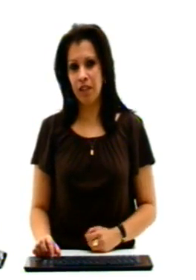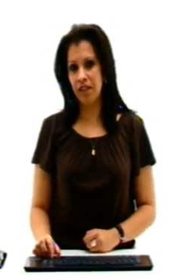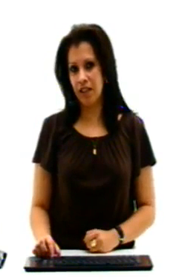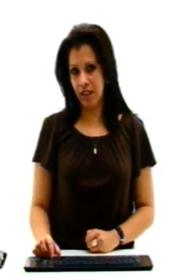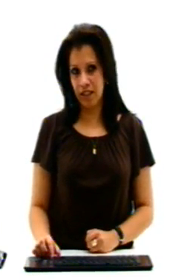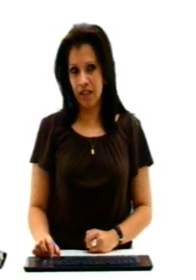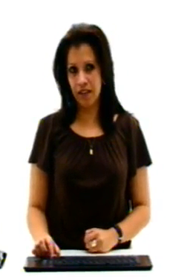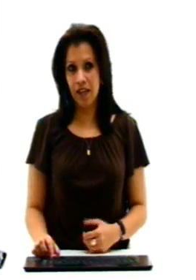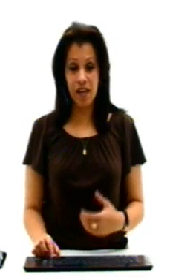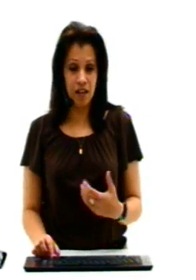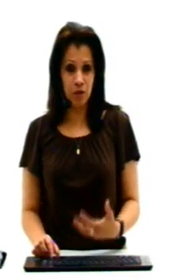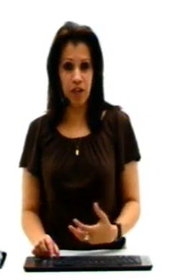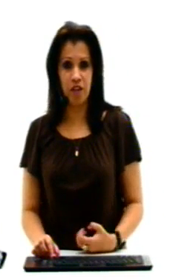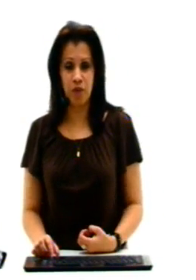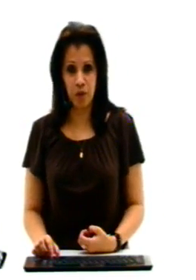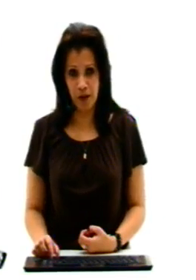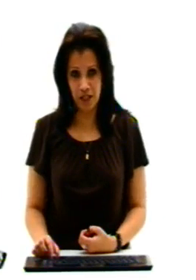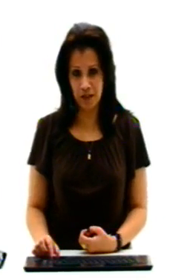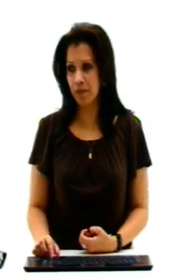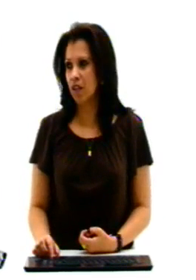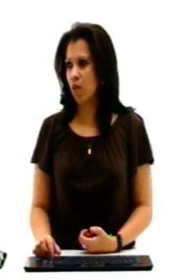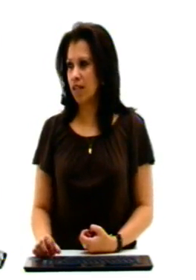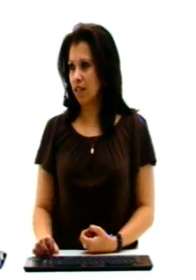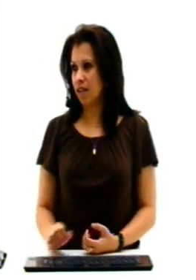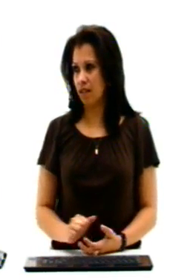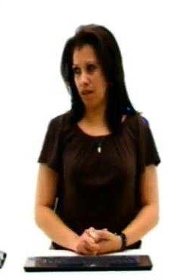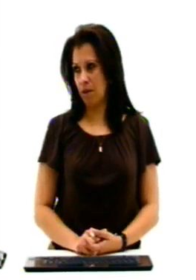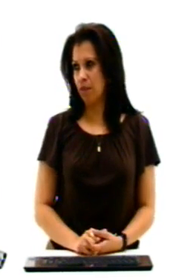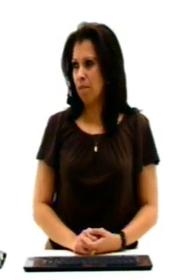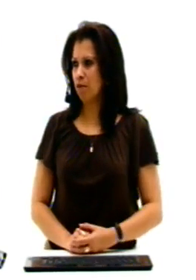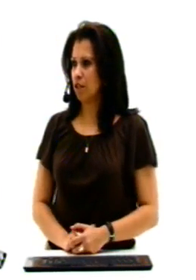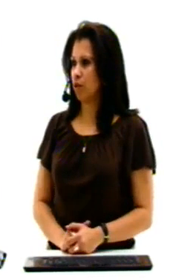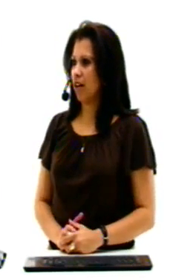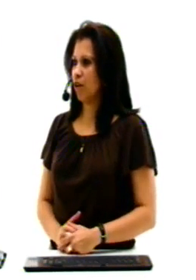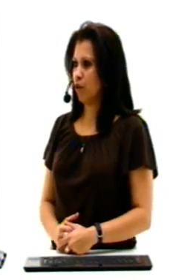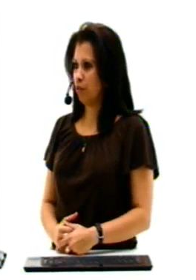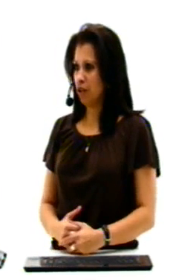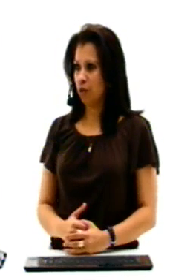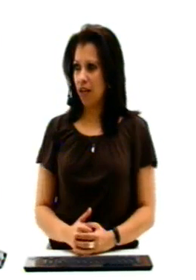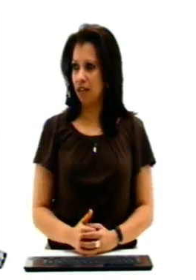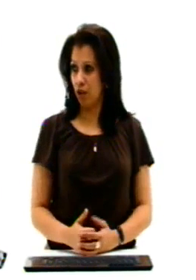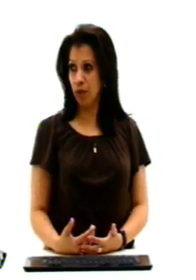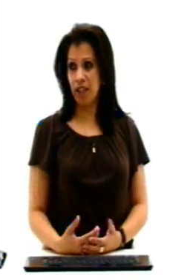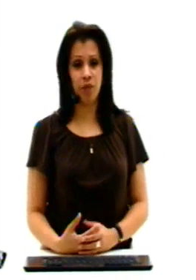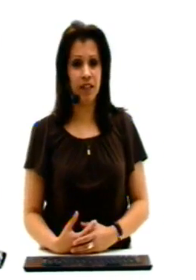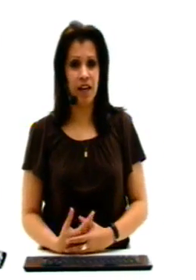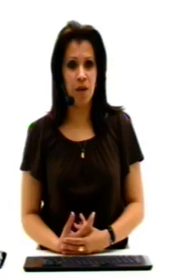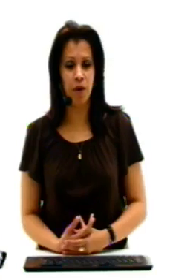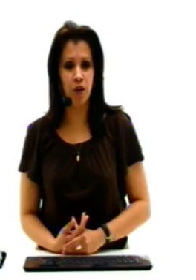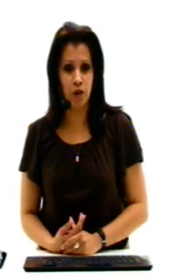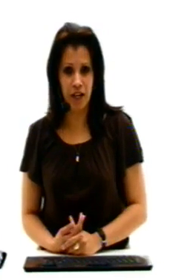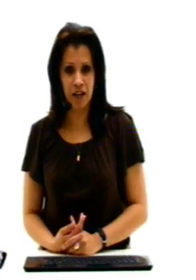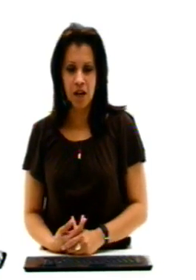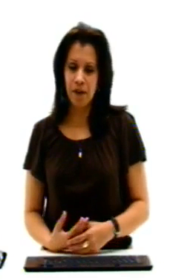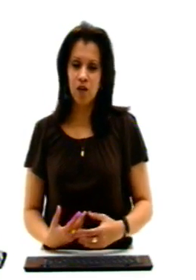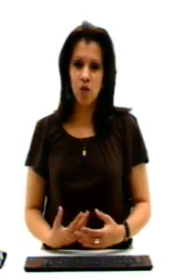totalmente interesante en la historia de nuestro país cuál sería este tema vamos a estudiar la economía hondureña durante la